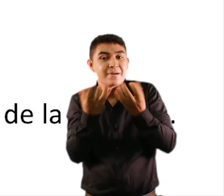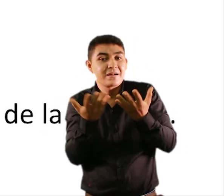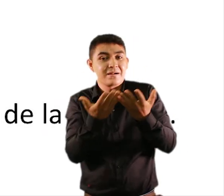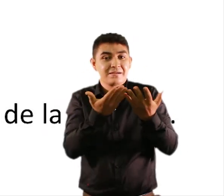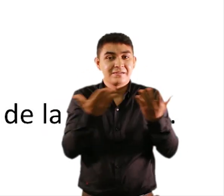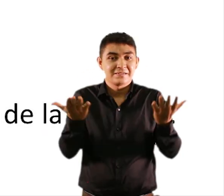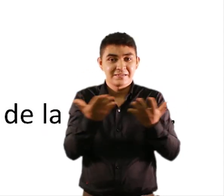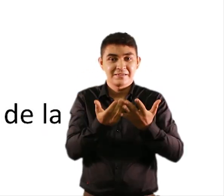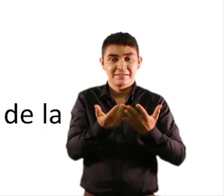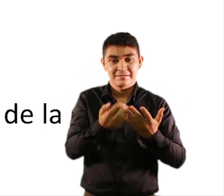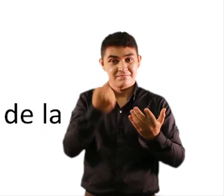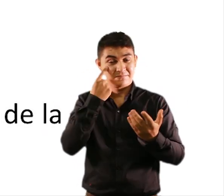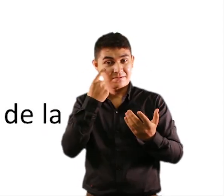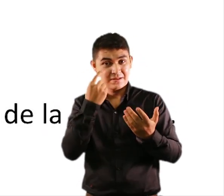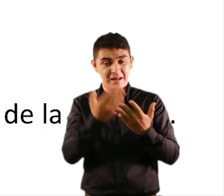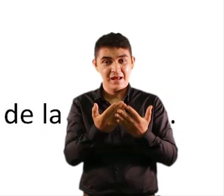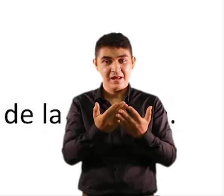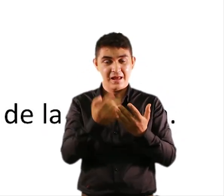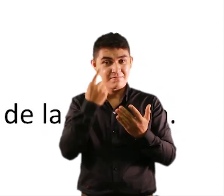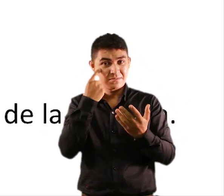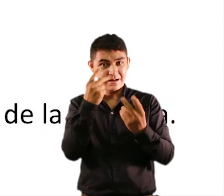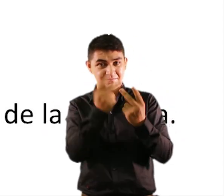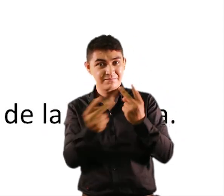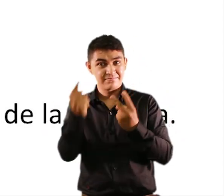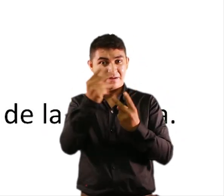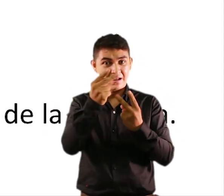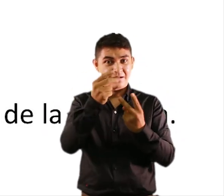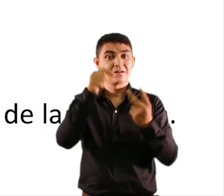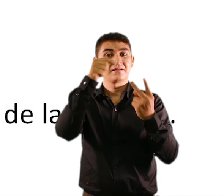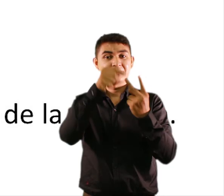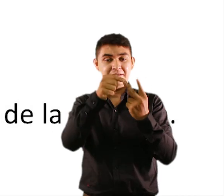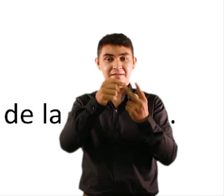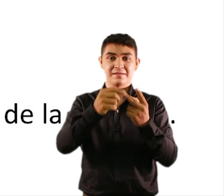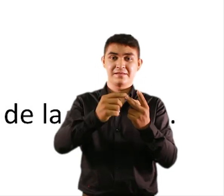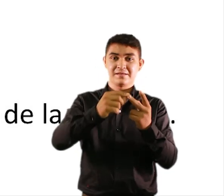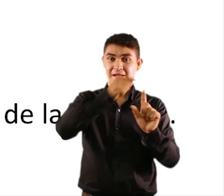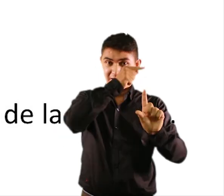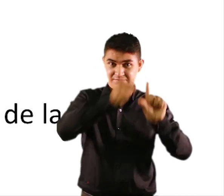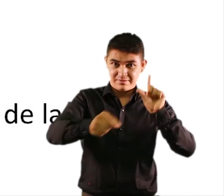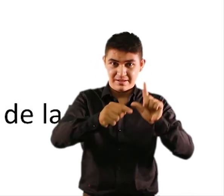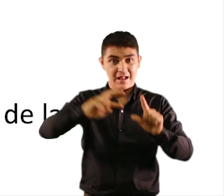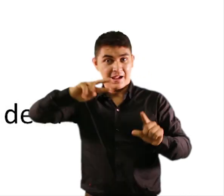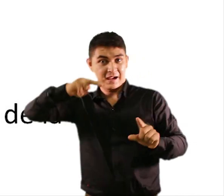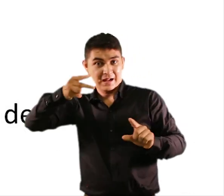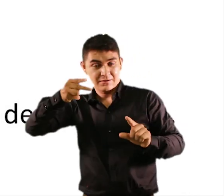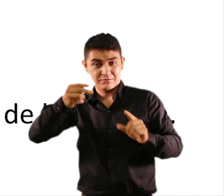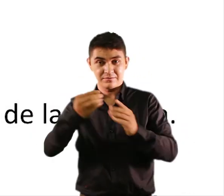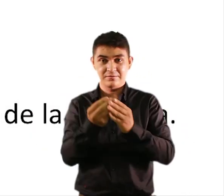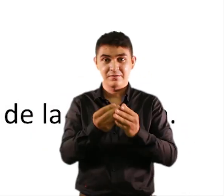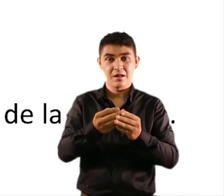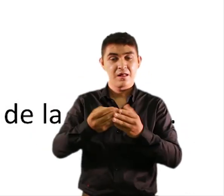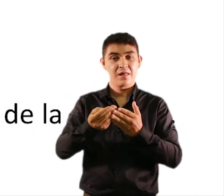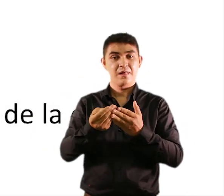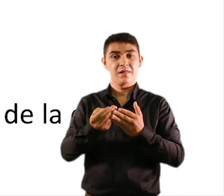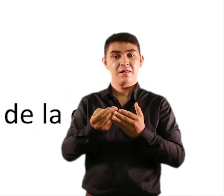la potencia de la hipotenusa. Al otro lado calculamos la raíz cuadrada